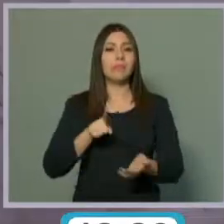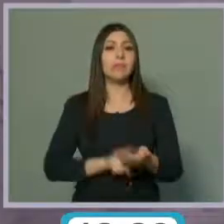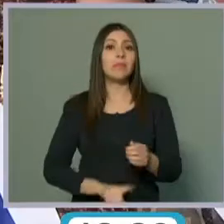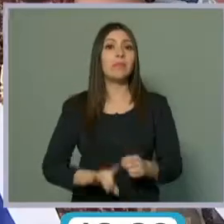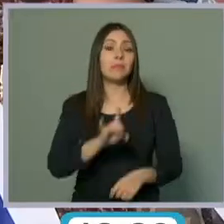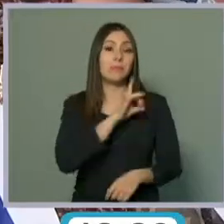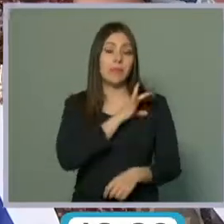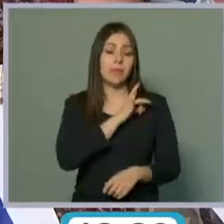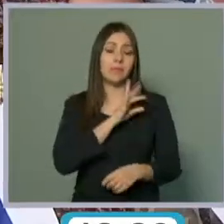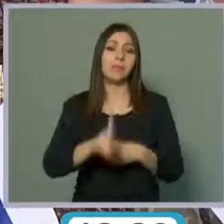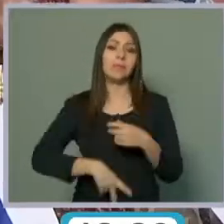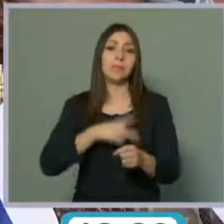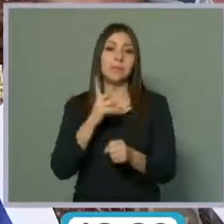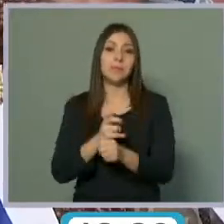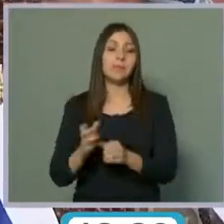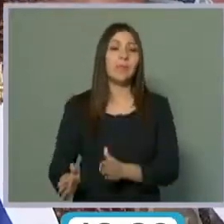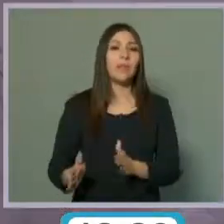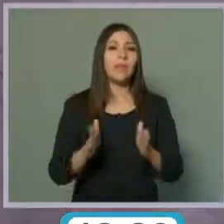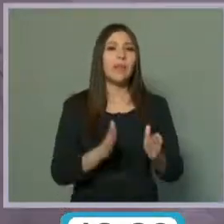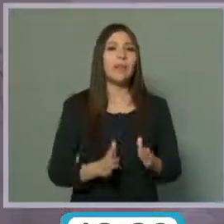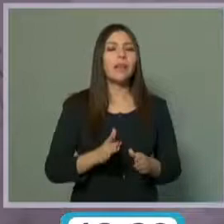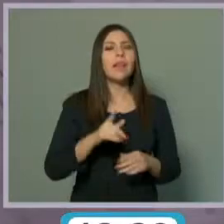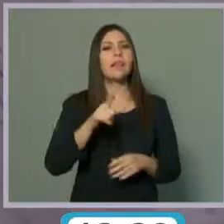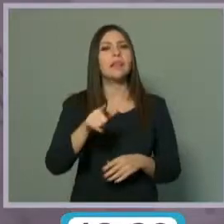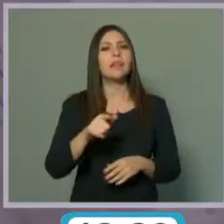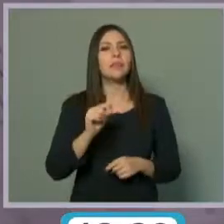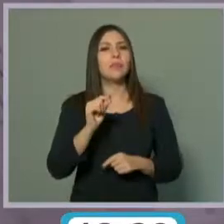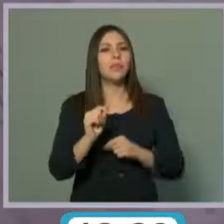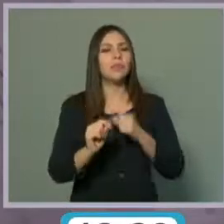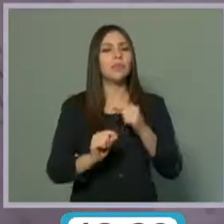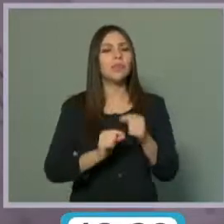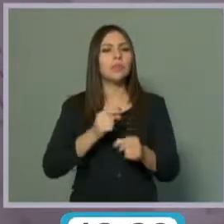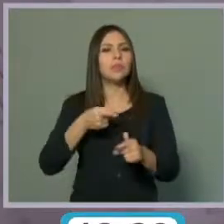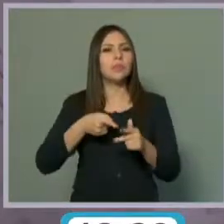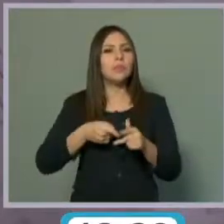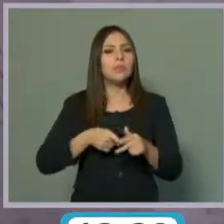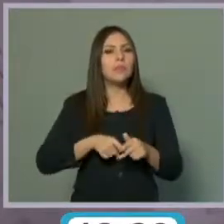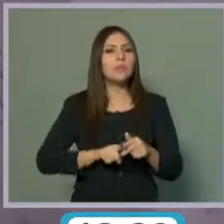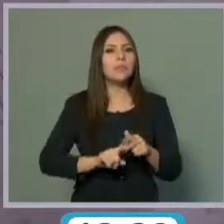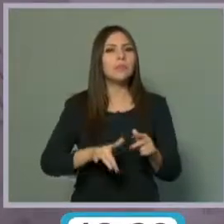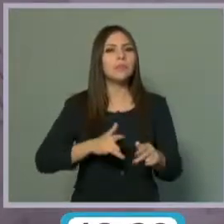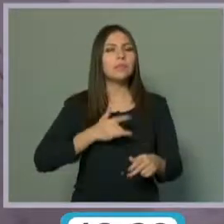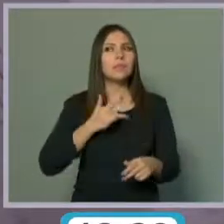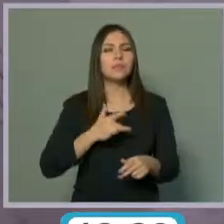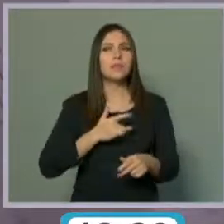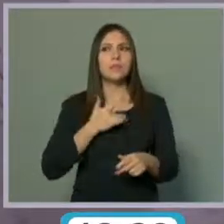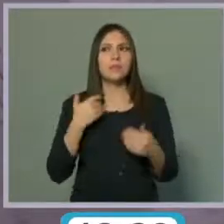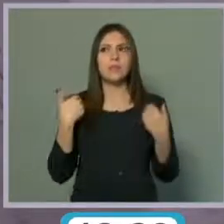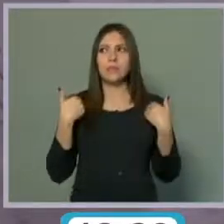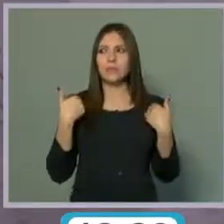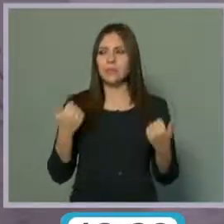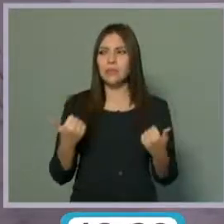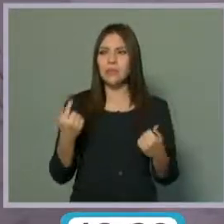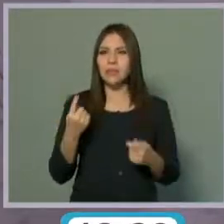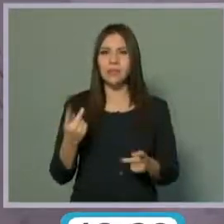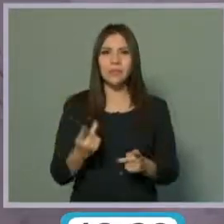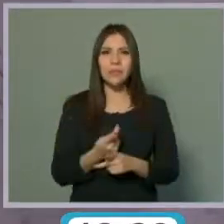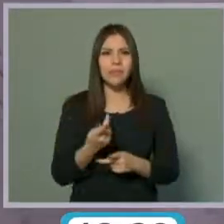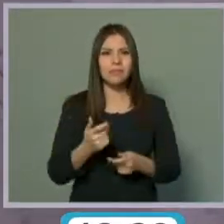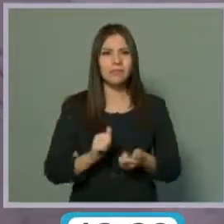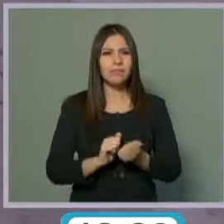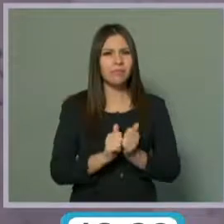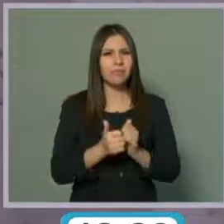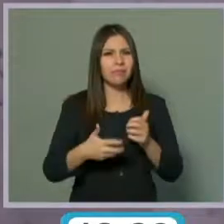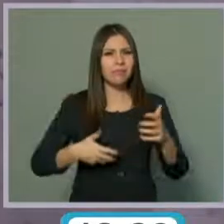es cuando empieza esta situación a realmente surgir efecto, y es cuando te enojas y que dices, o sea, ¿qué hice para